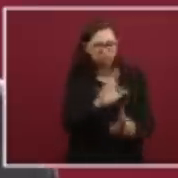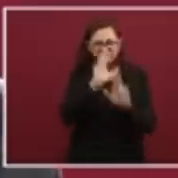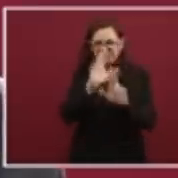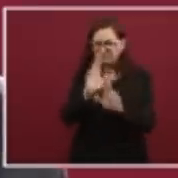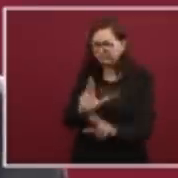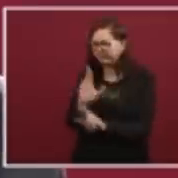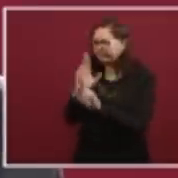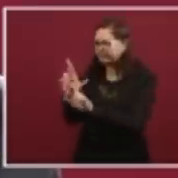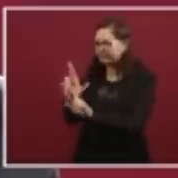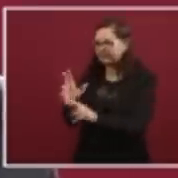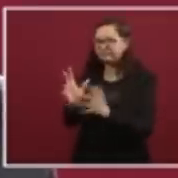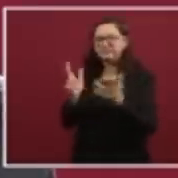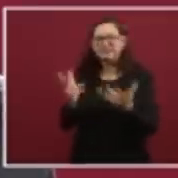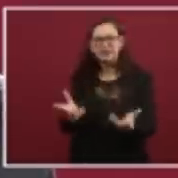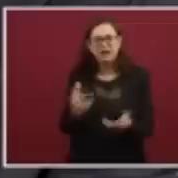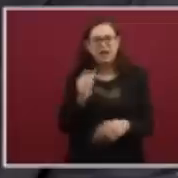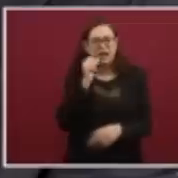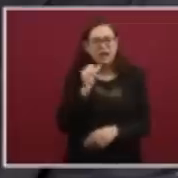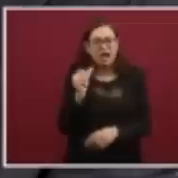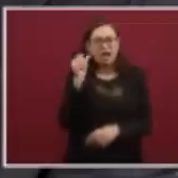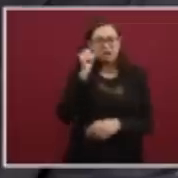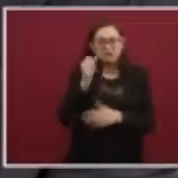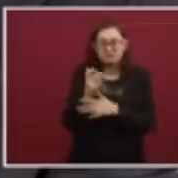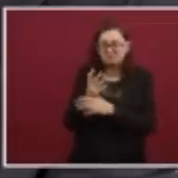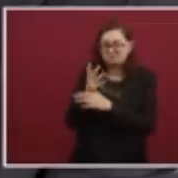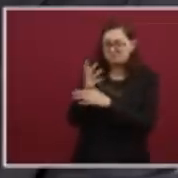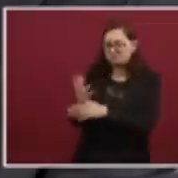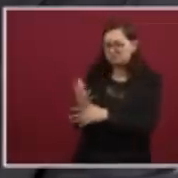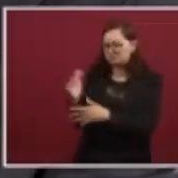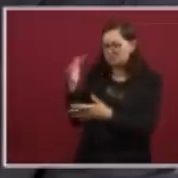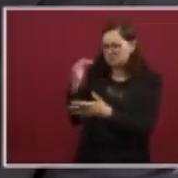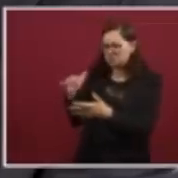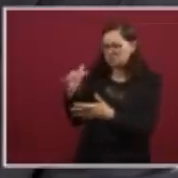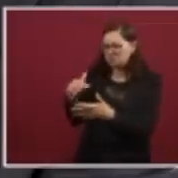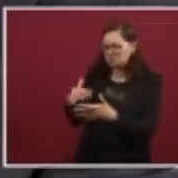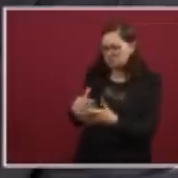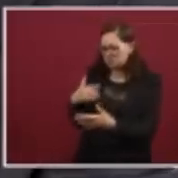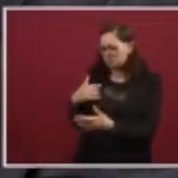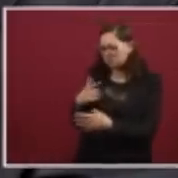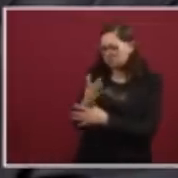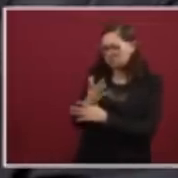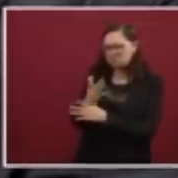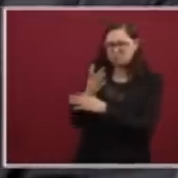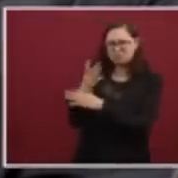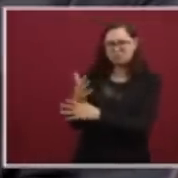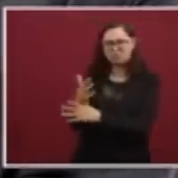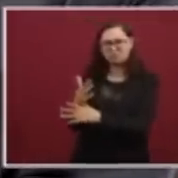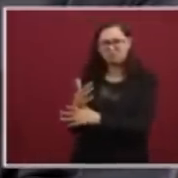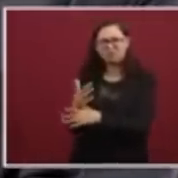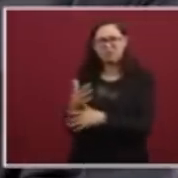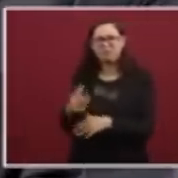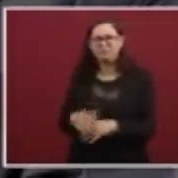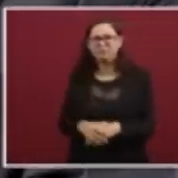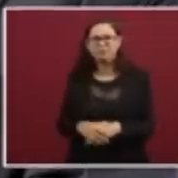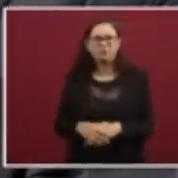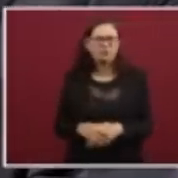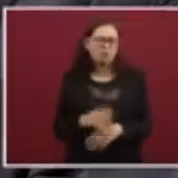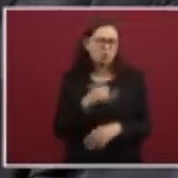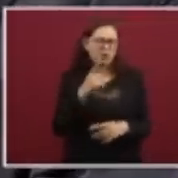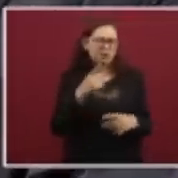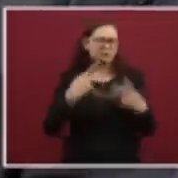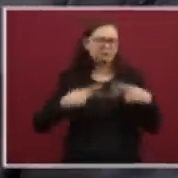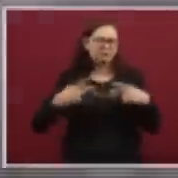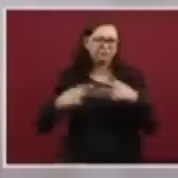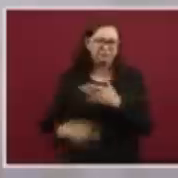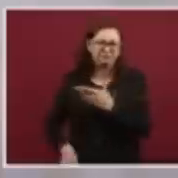decía, estoy en contra de un adversario. Y